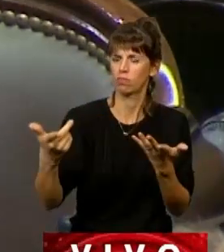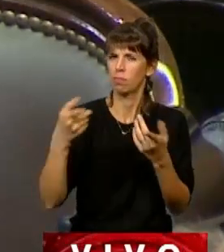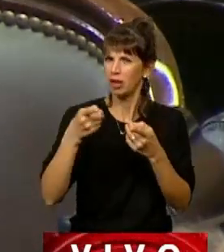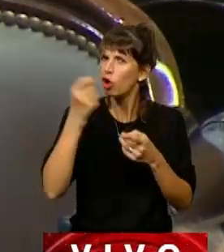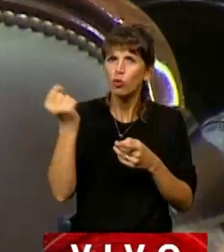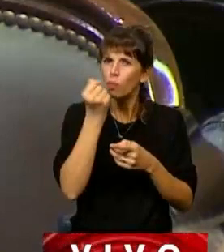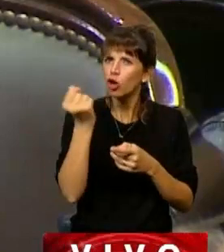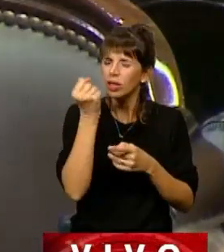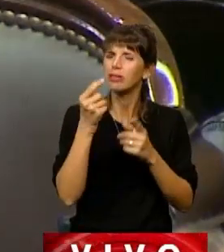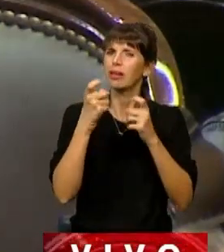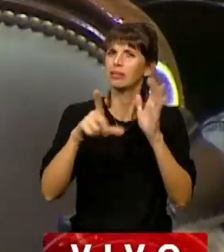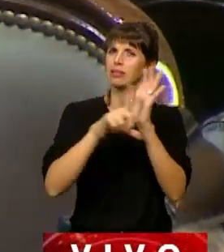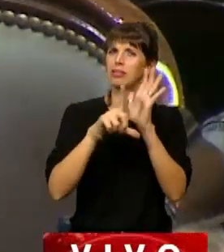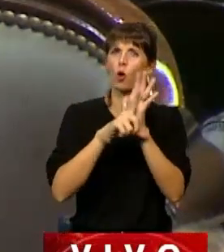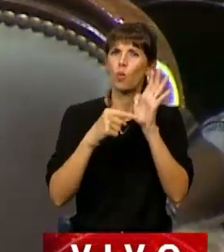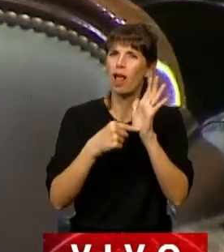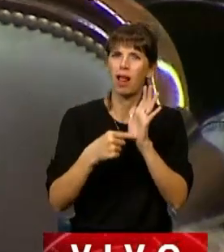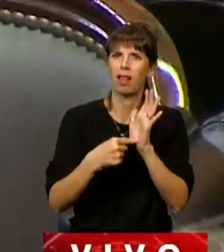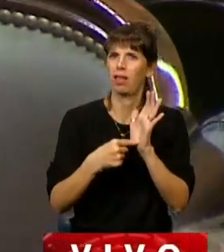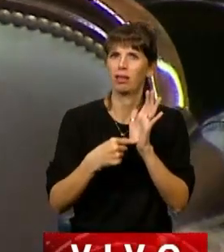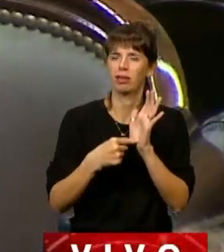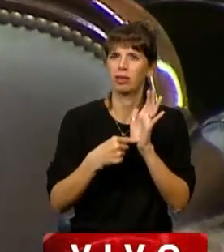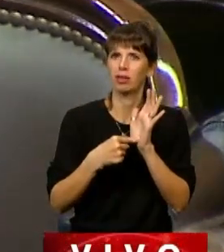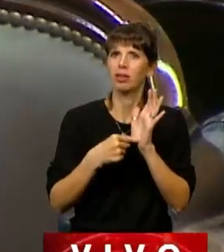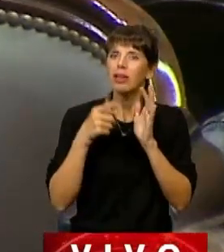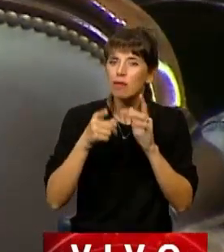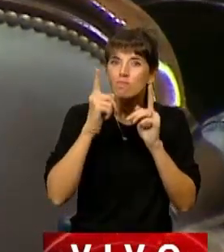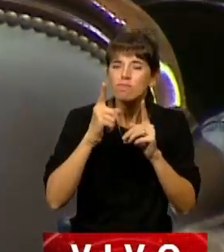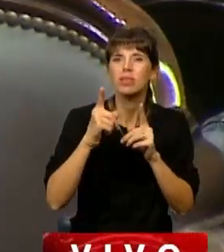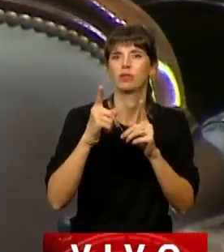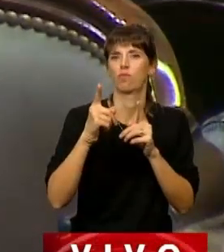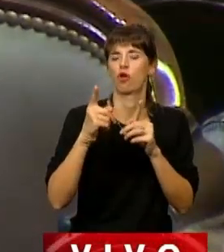que requiere una norma importante que sea hecha por el mismo